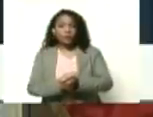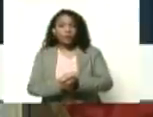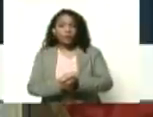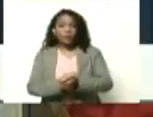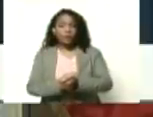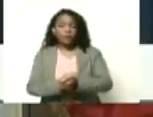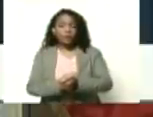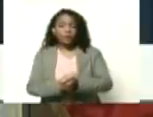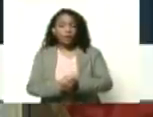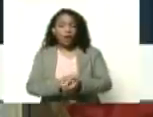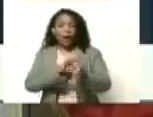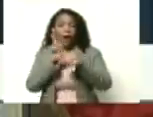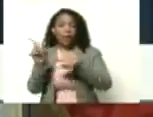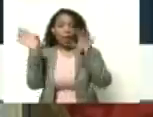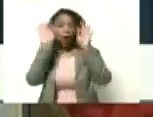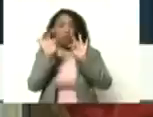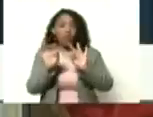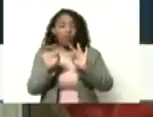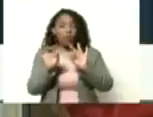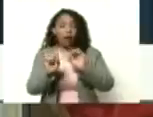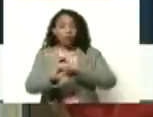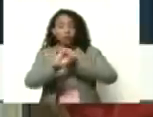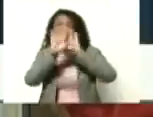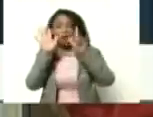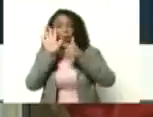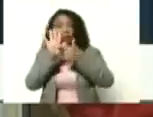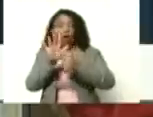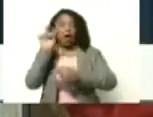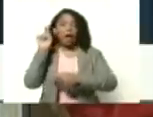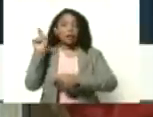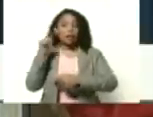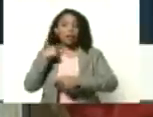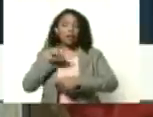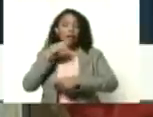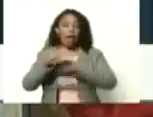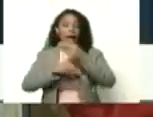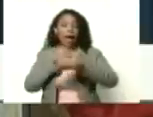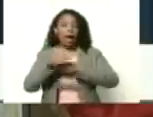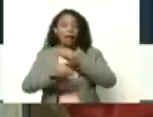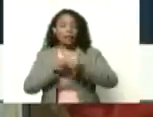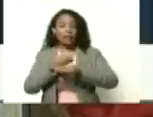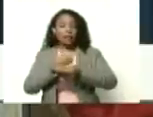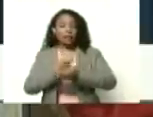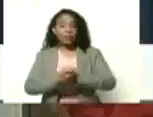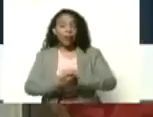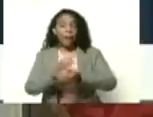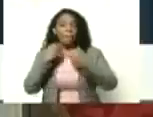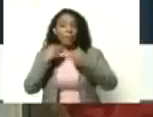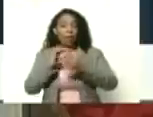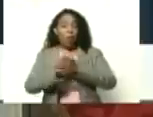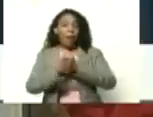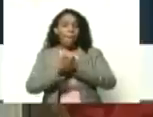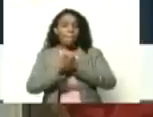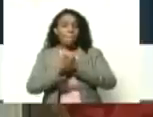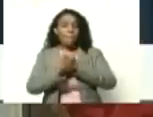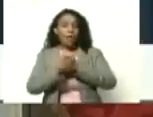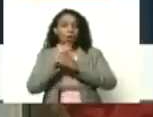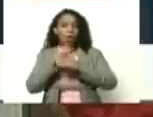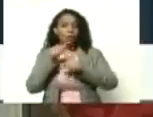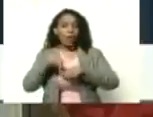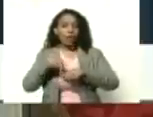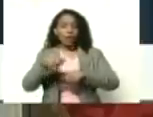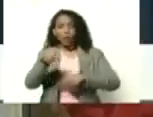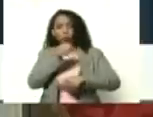en tal sentido en su delación a si tiene que técnicamente para los amigos de los medios que están acá